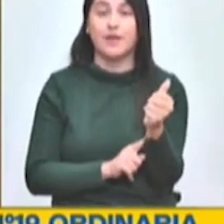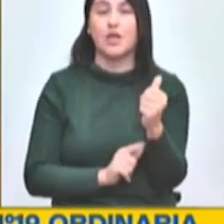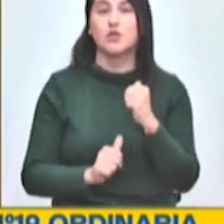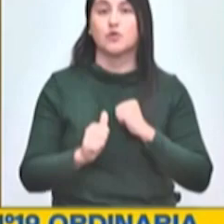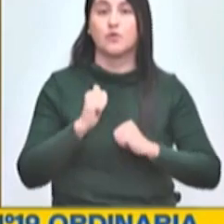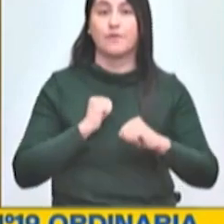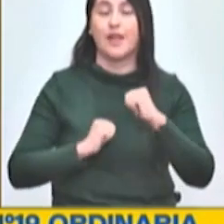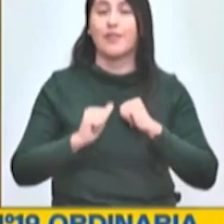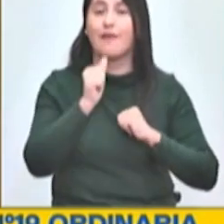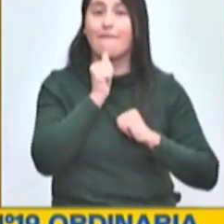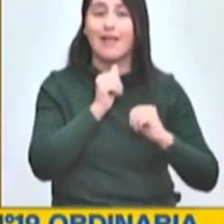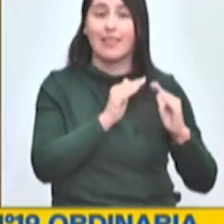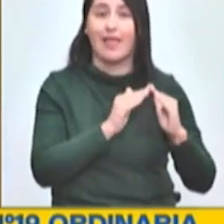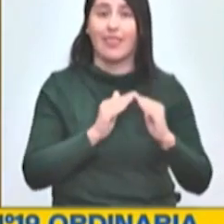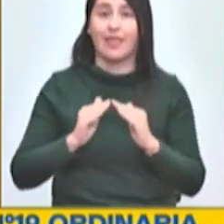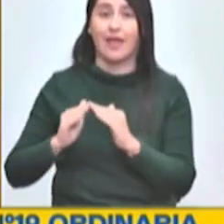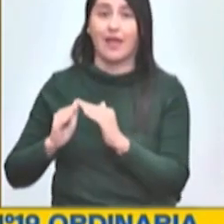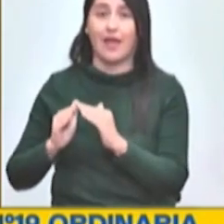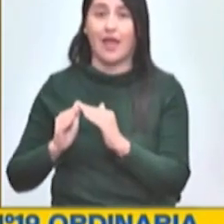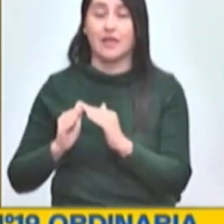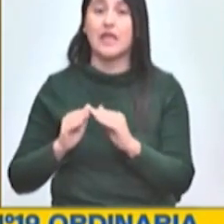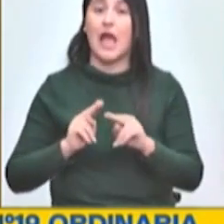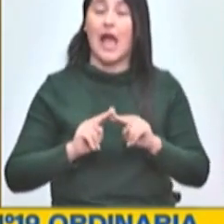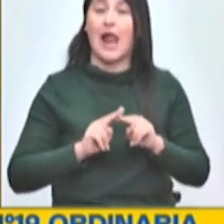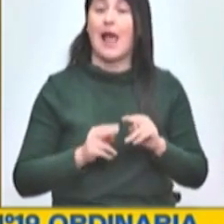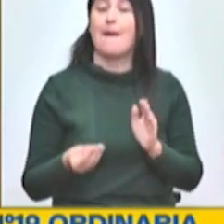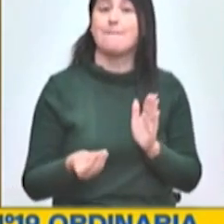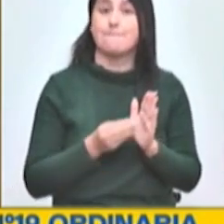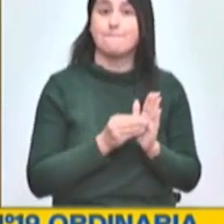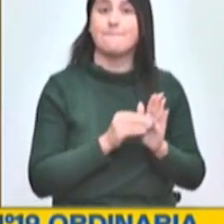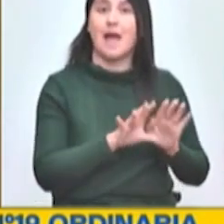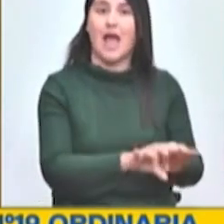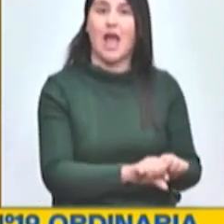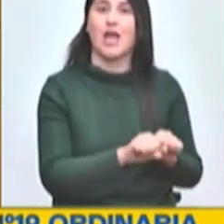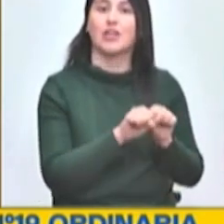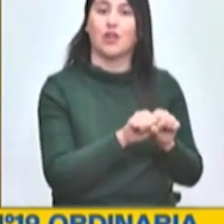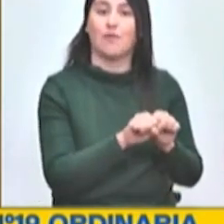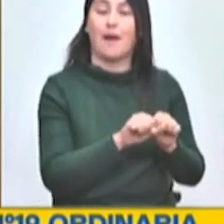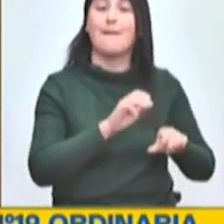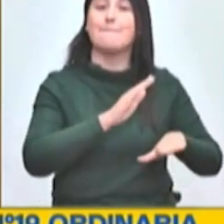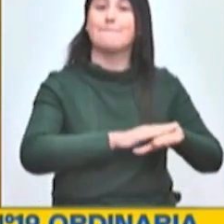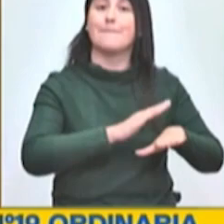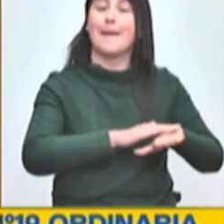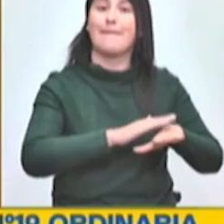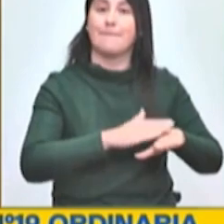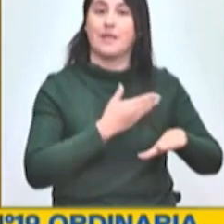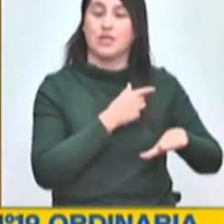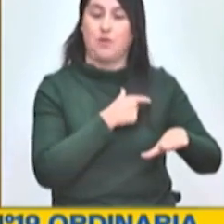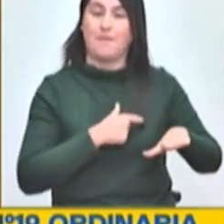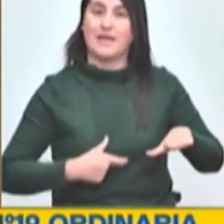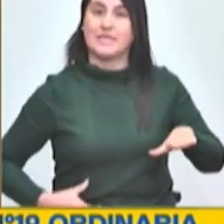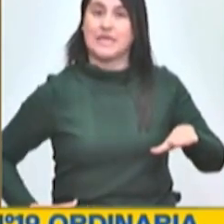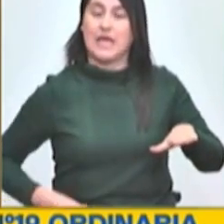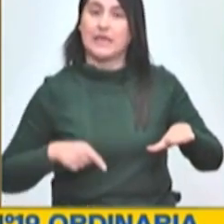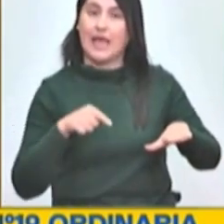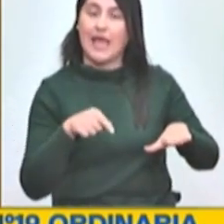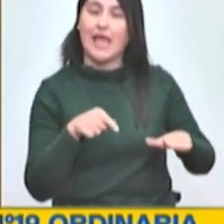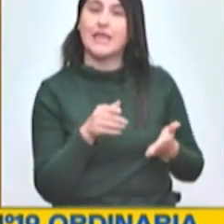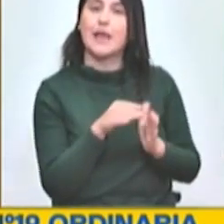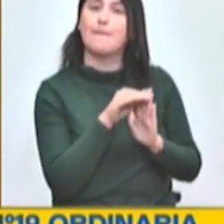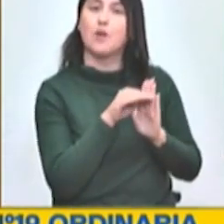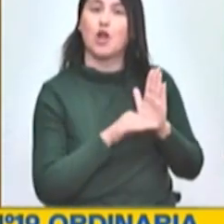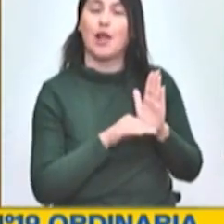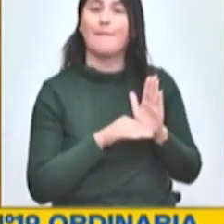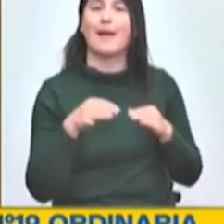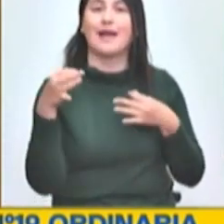inhabitabilidad organizarían más tomas Con permiso del presidente es lo que contempla verdad con este plan con este programa en